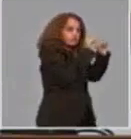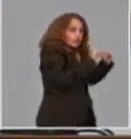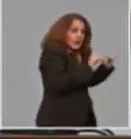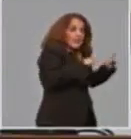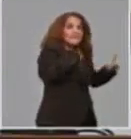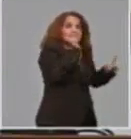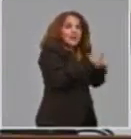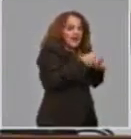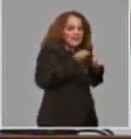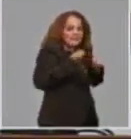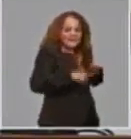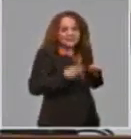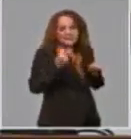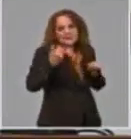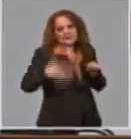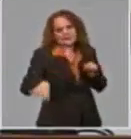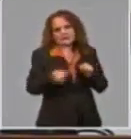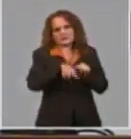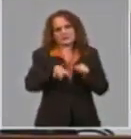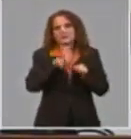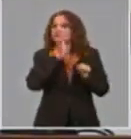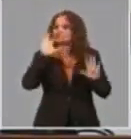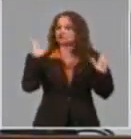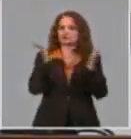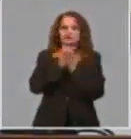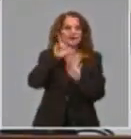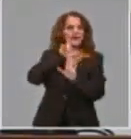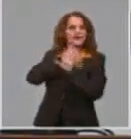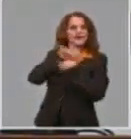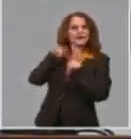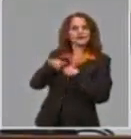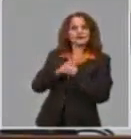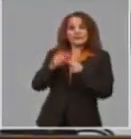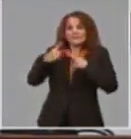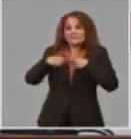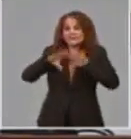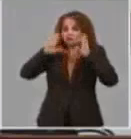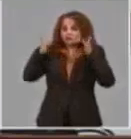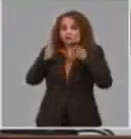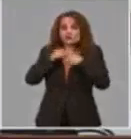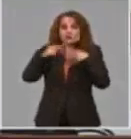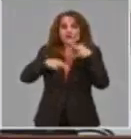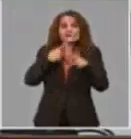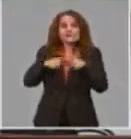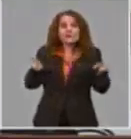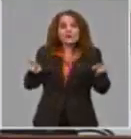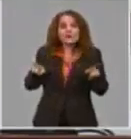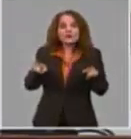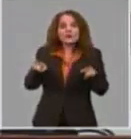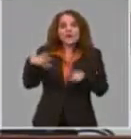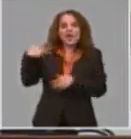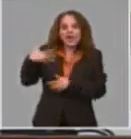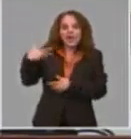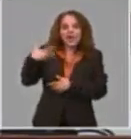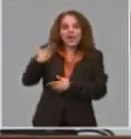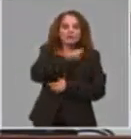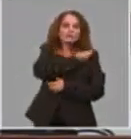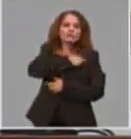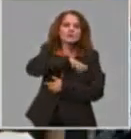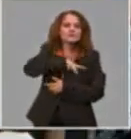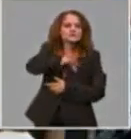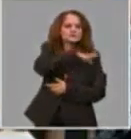además estamos actuando a pedido, a solicitud, por denuncia y por insatisfacción de la población. La población